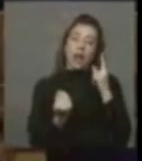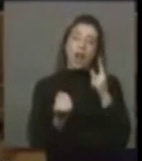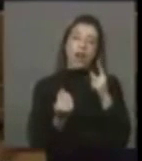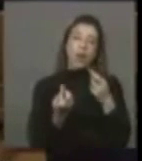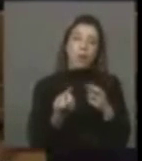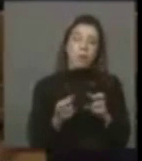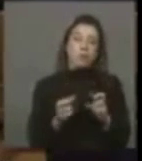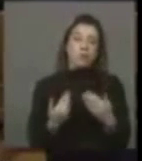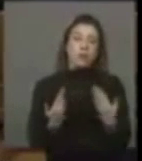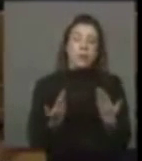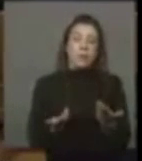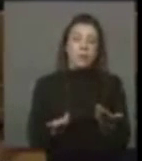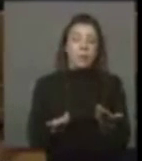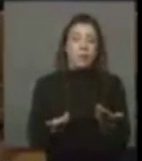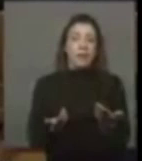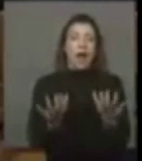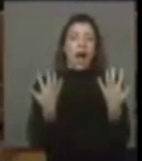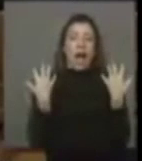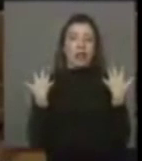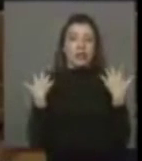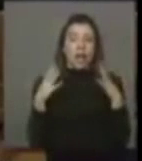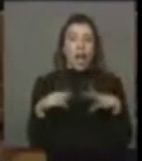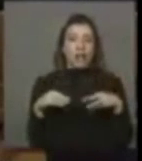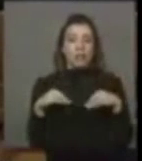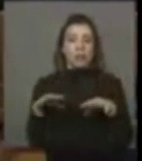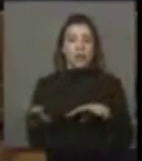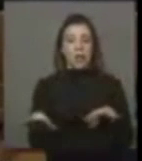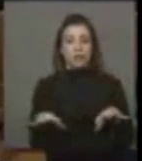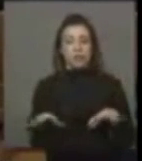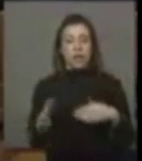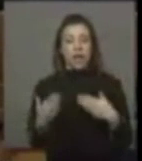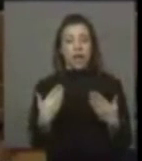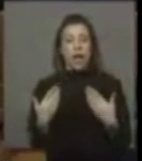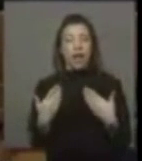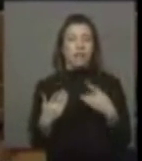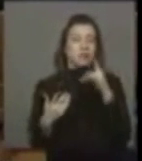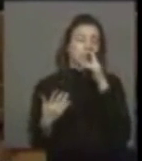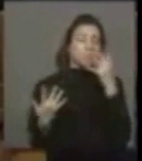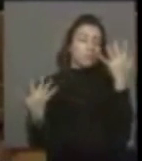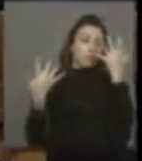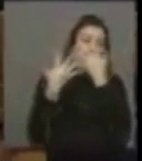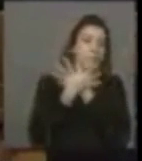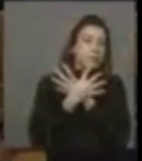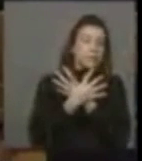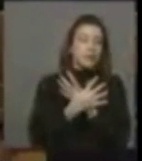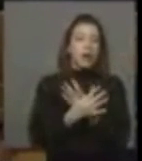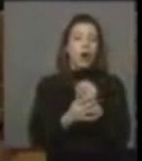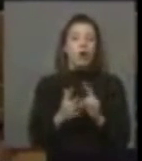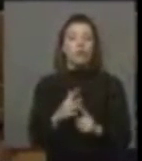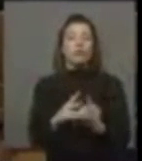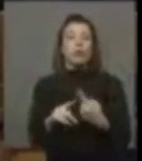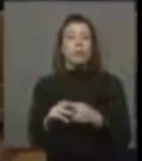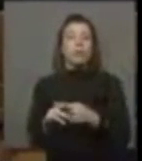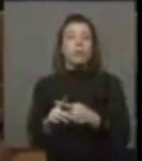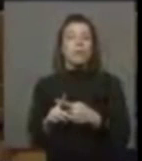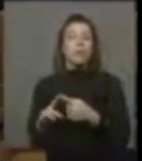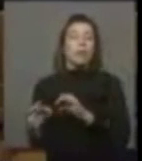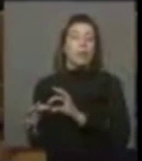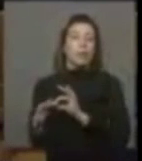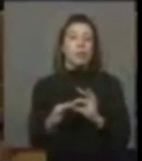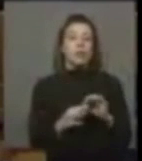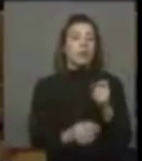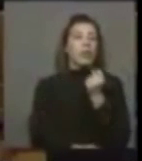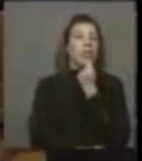que permitan hacernos cargo de aquellas partes que a veces están escondidas o muchas veces surgen como consecuencia